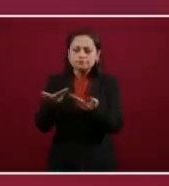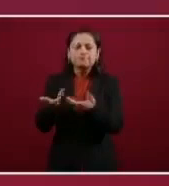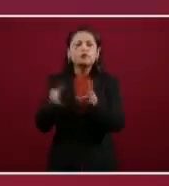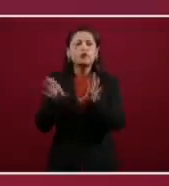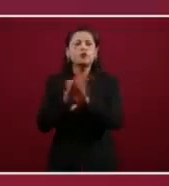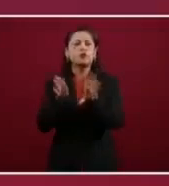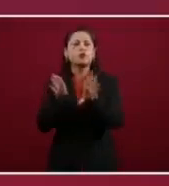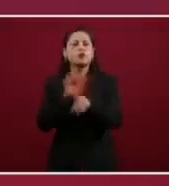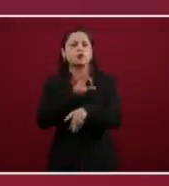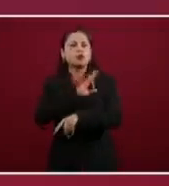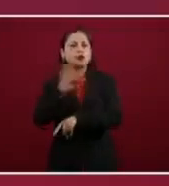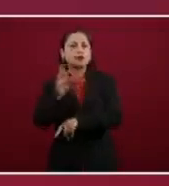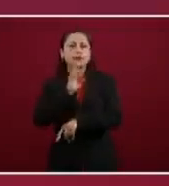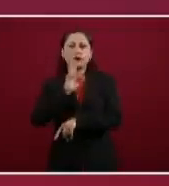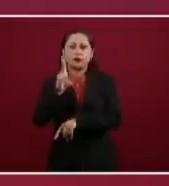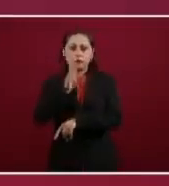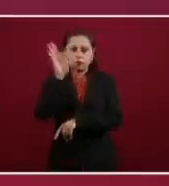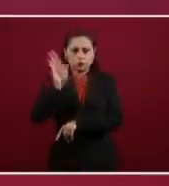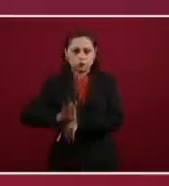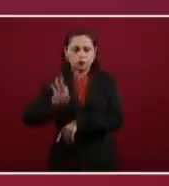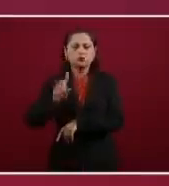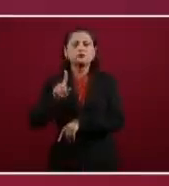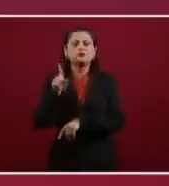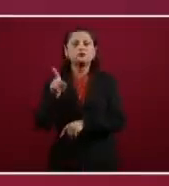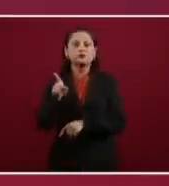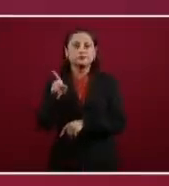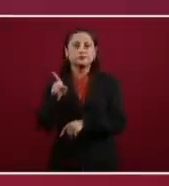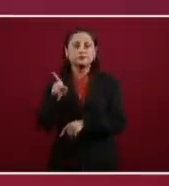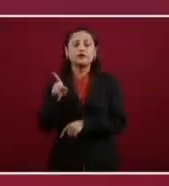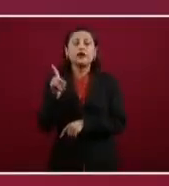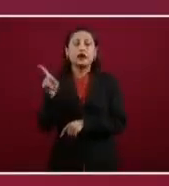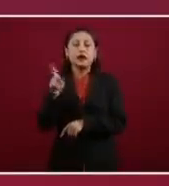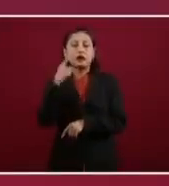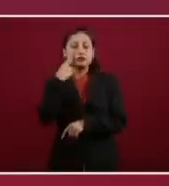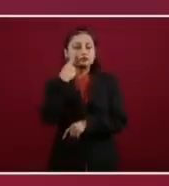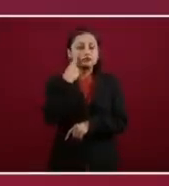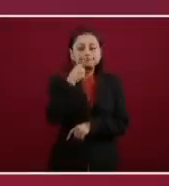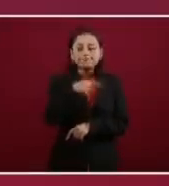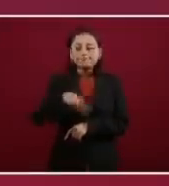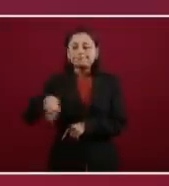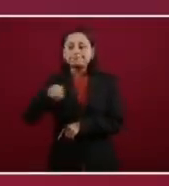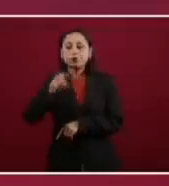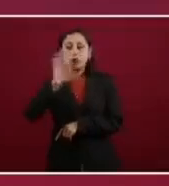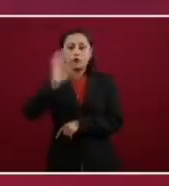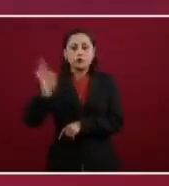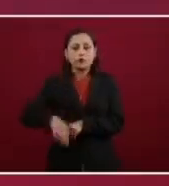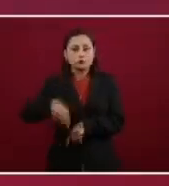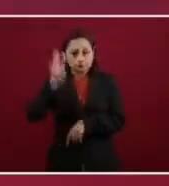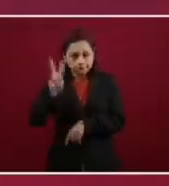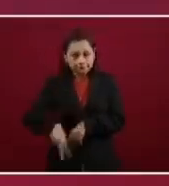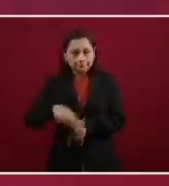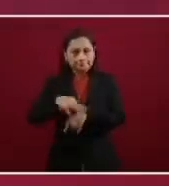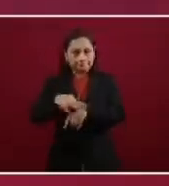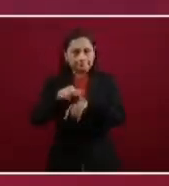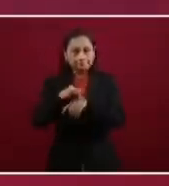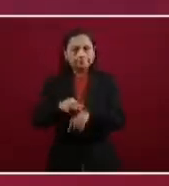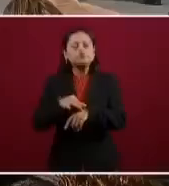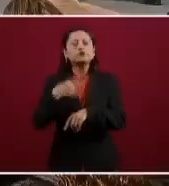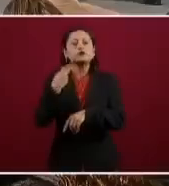revisa como como ya se indicó que las ofertas sean ofertas reales y cuando no son pues